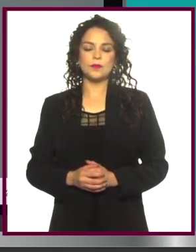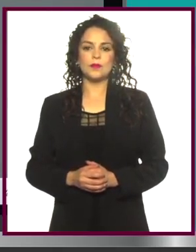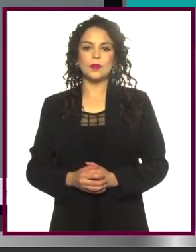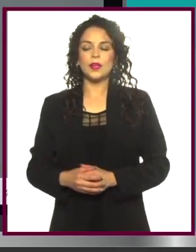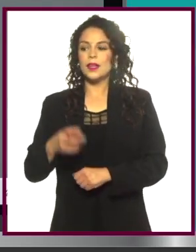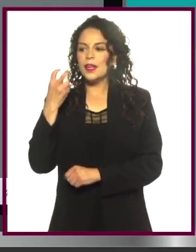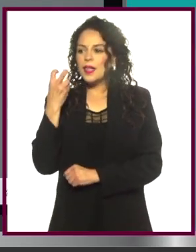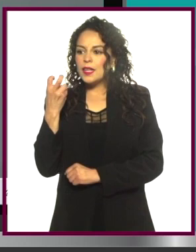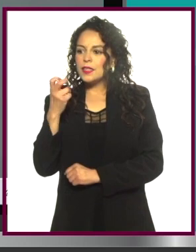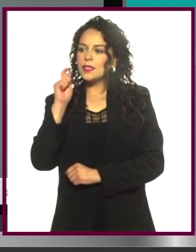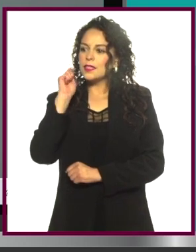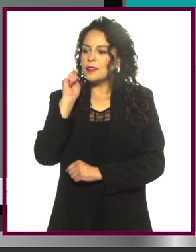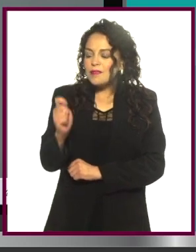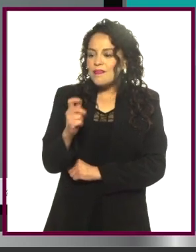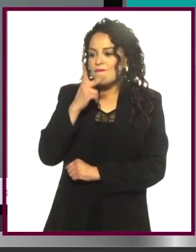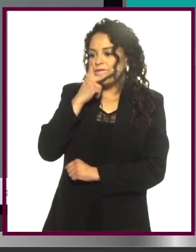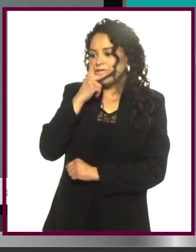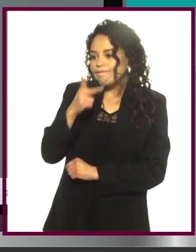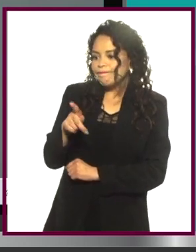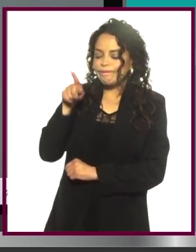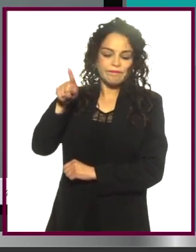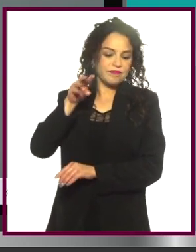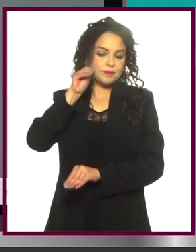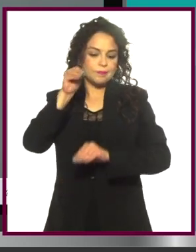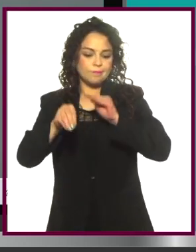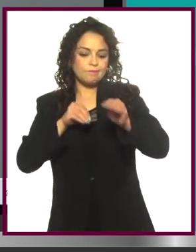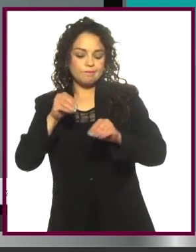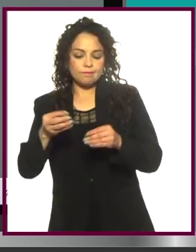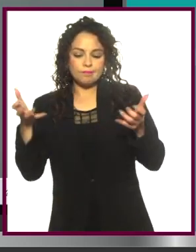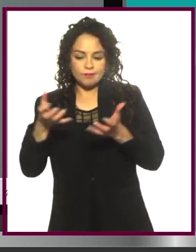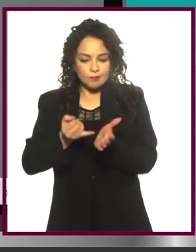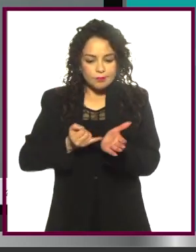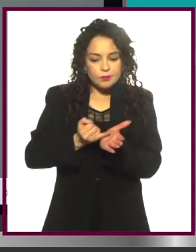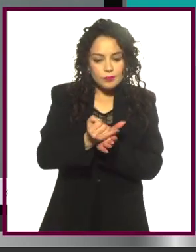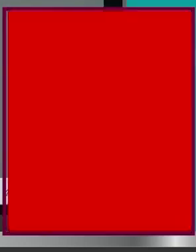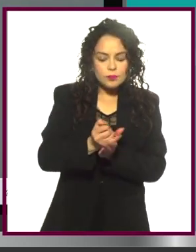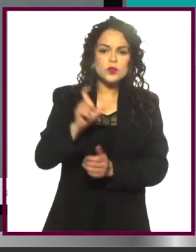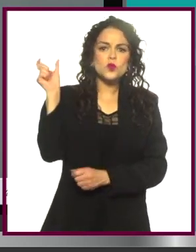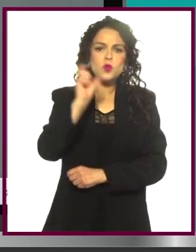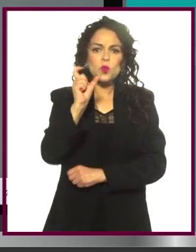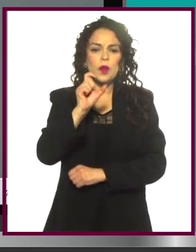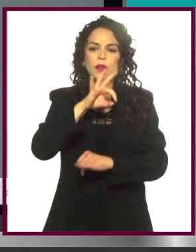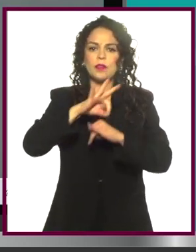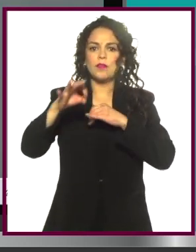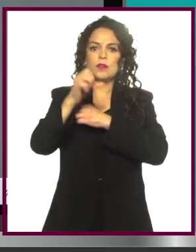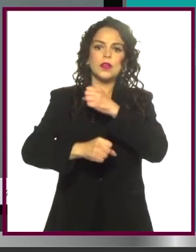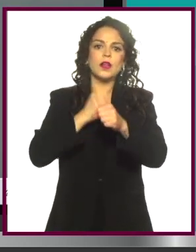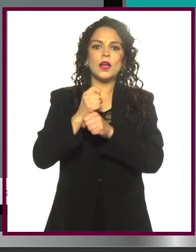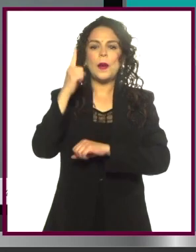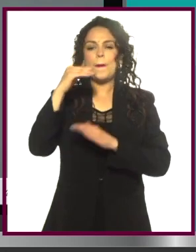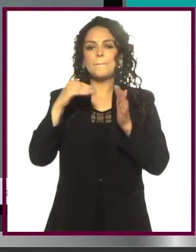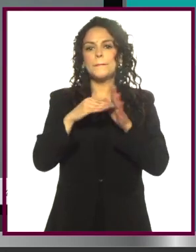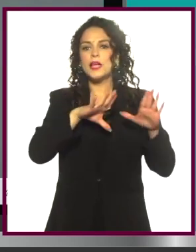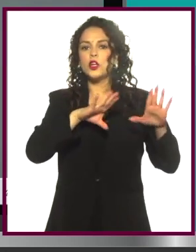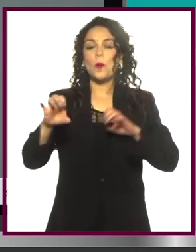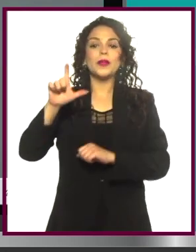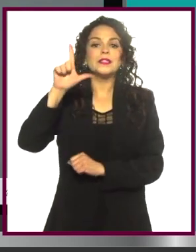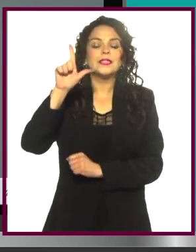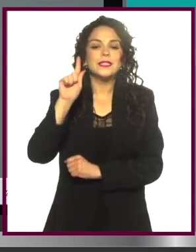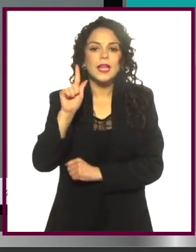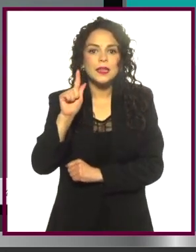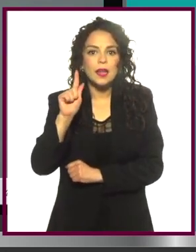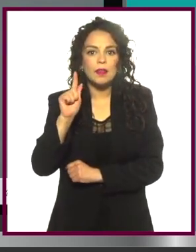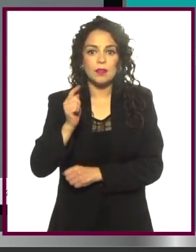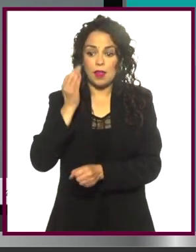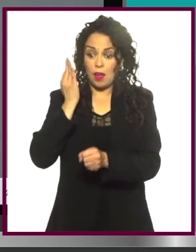Bueno, pues ese fue un aforismo que él dictó hacia finales de los años de 1970